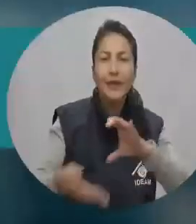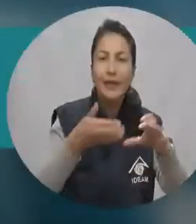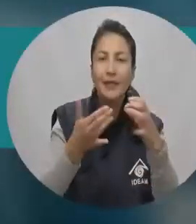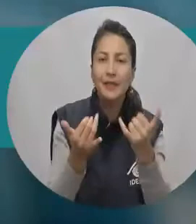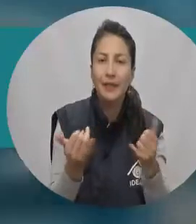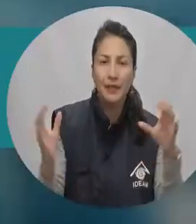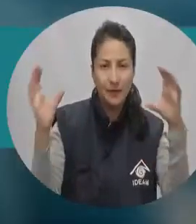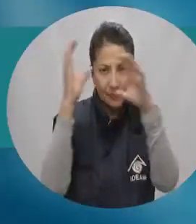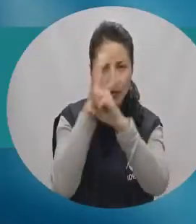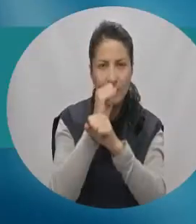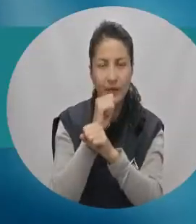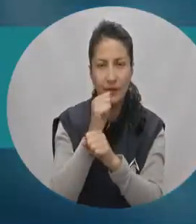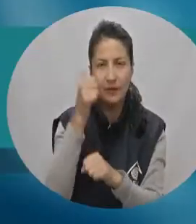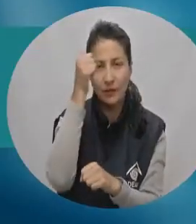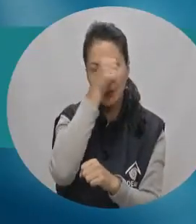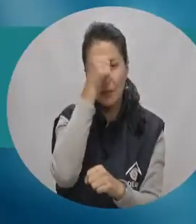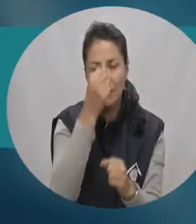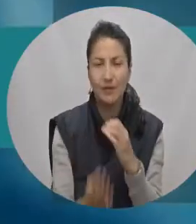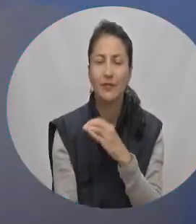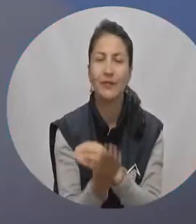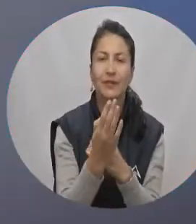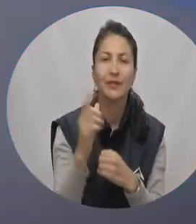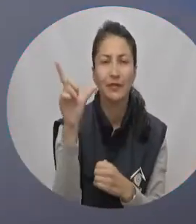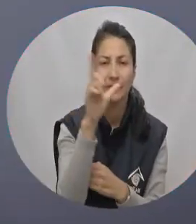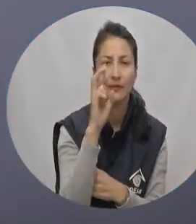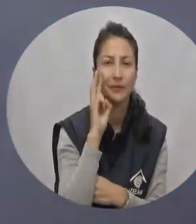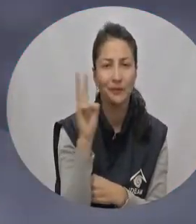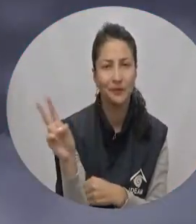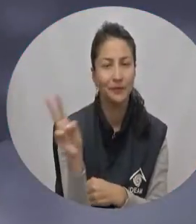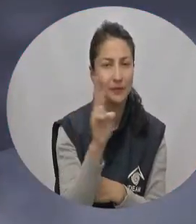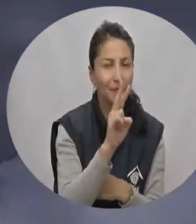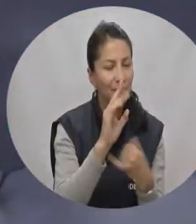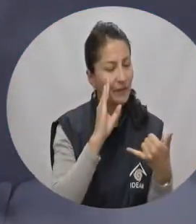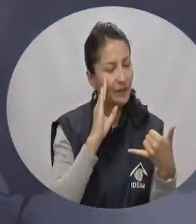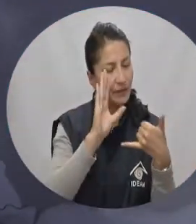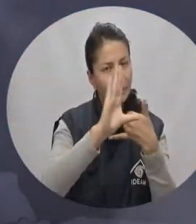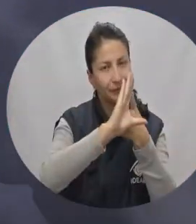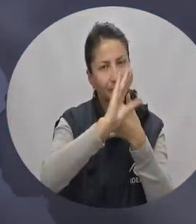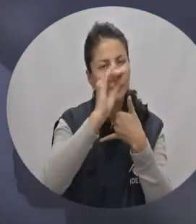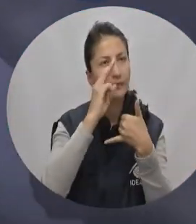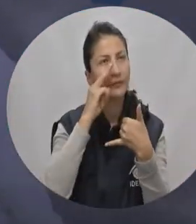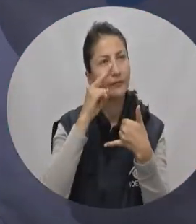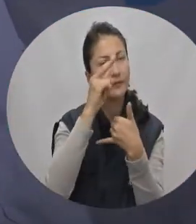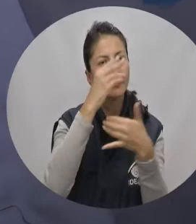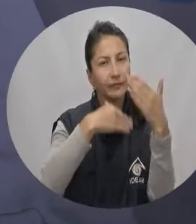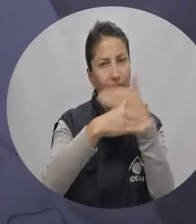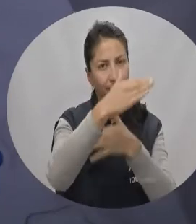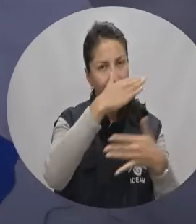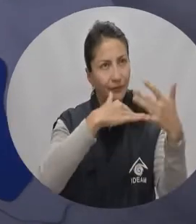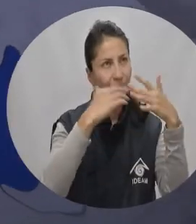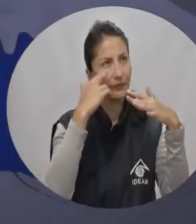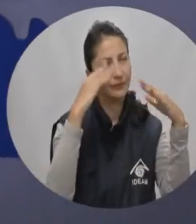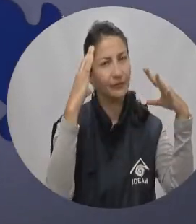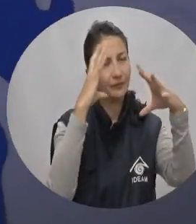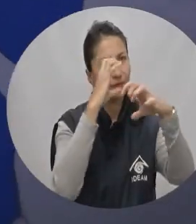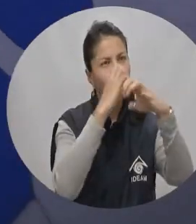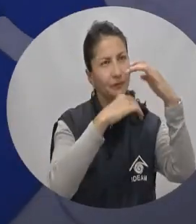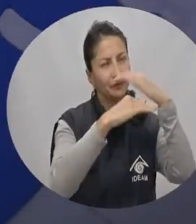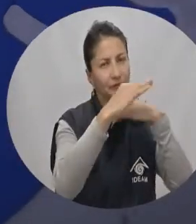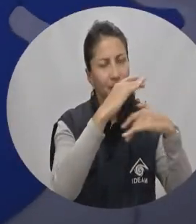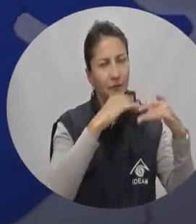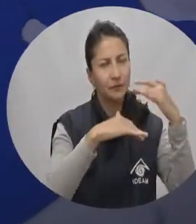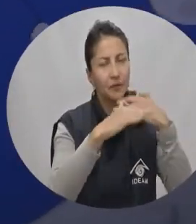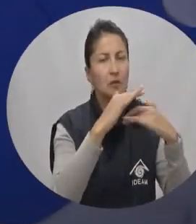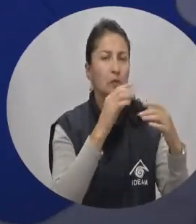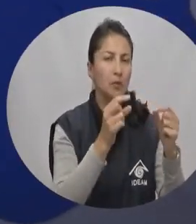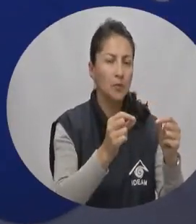Pronóstico para la noche del domingo y la madrugada del lunes. En la región Caribe la noche será nublada de forma parcial, con lluvias